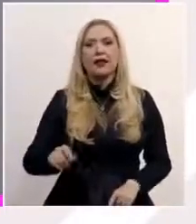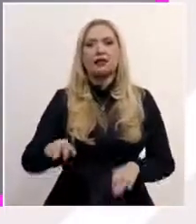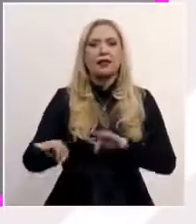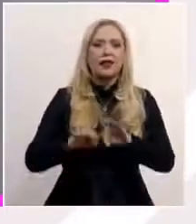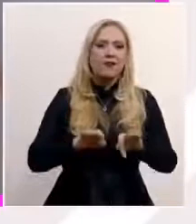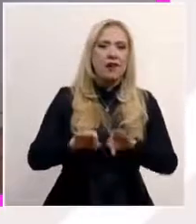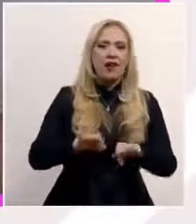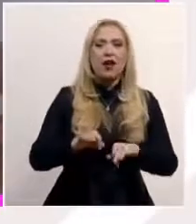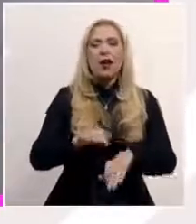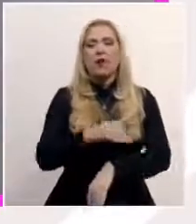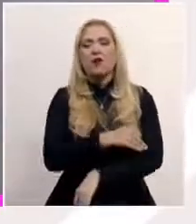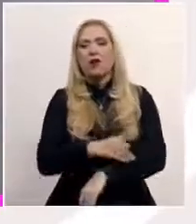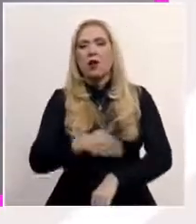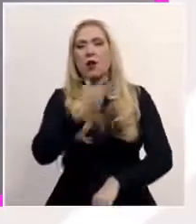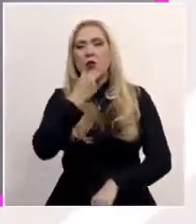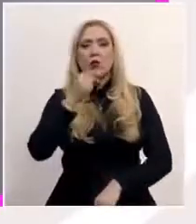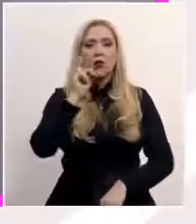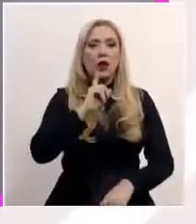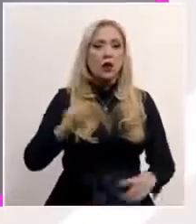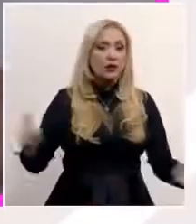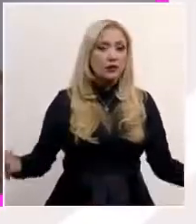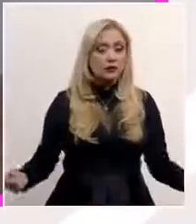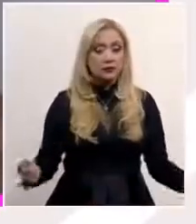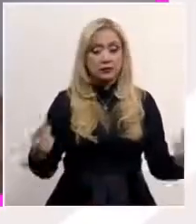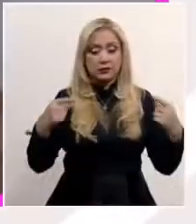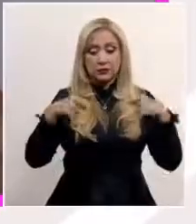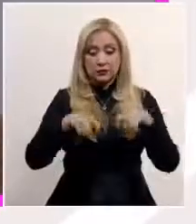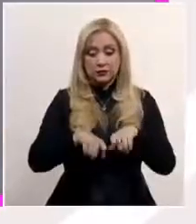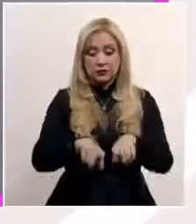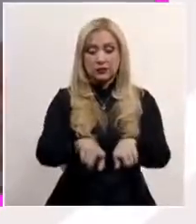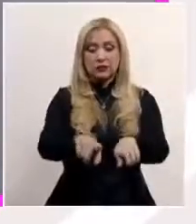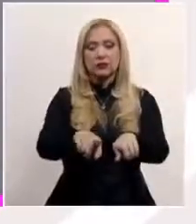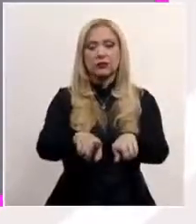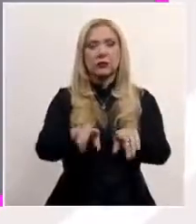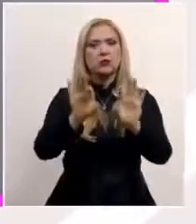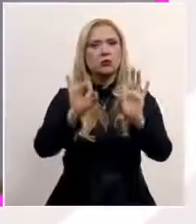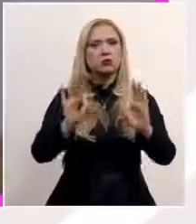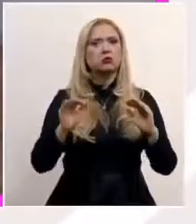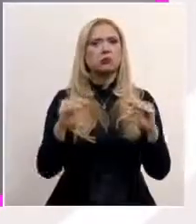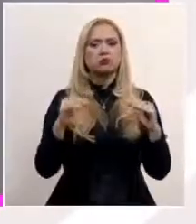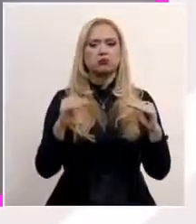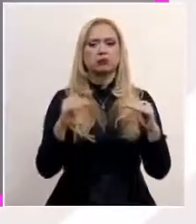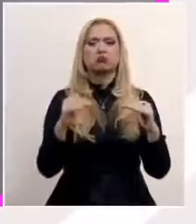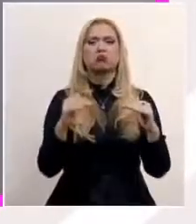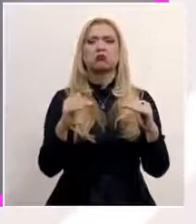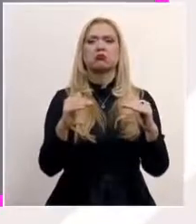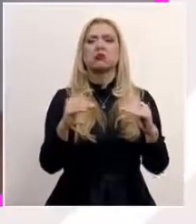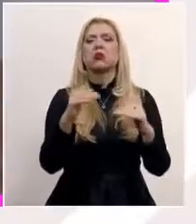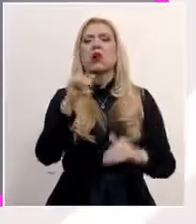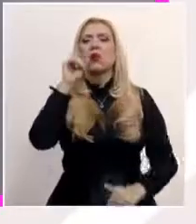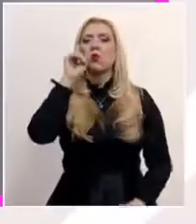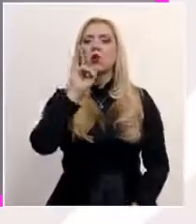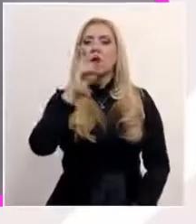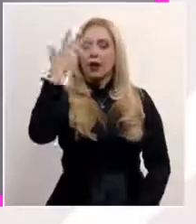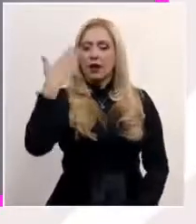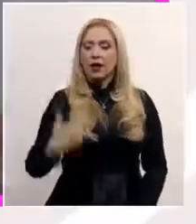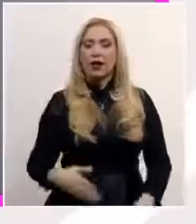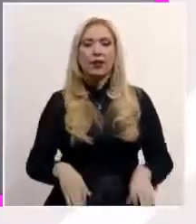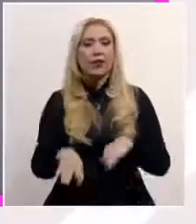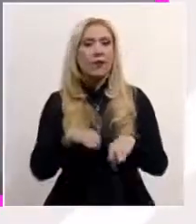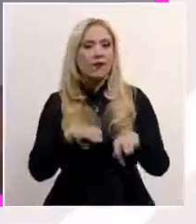y la familiar de hombres y de mujeres, si están equilibradas, automáticamente ser mujer,